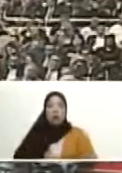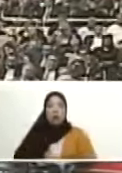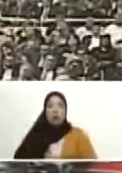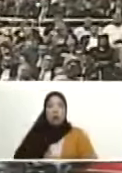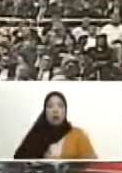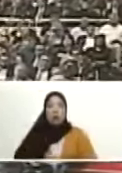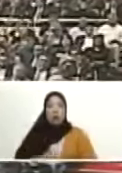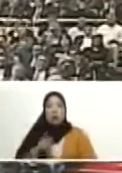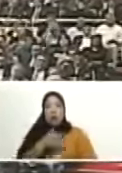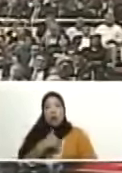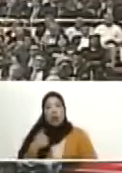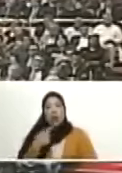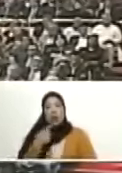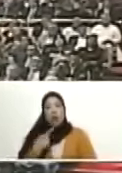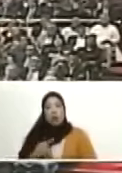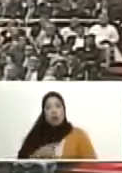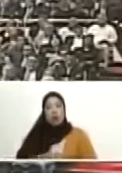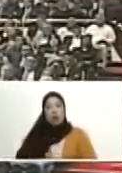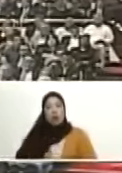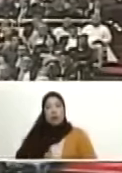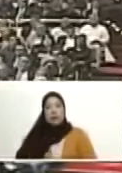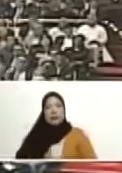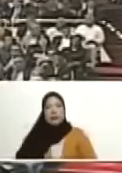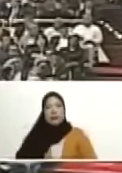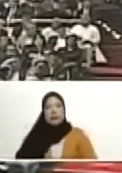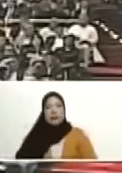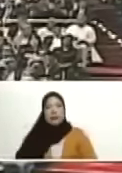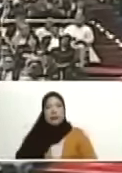Quiero decirle muy bien, muy claro,